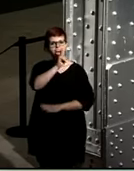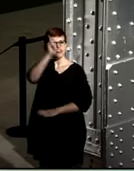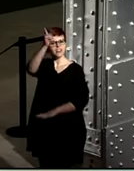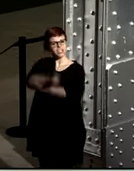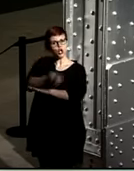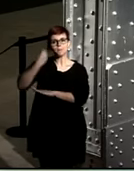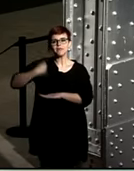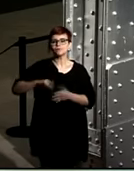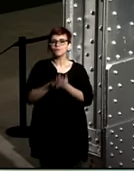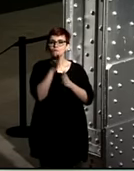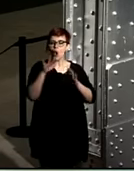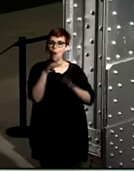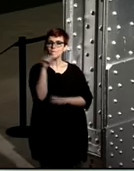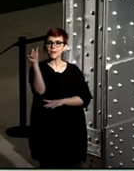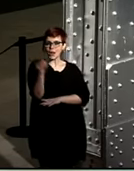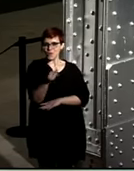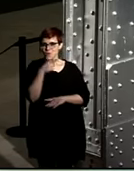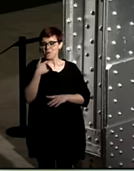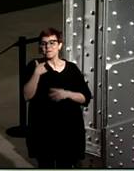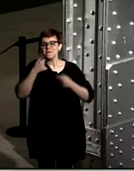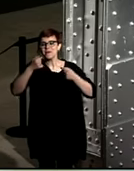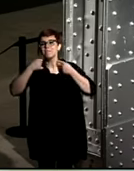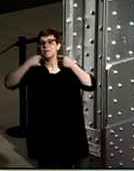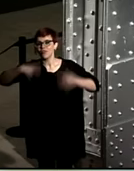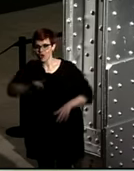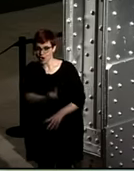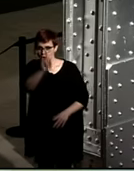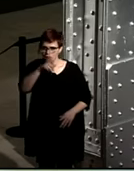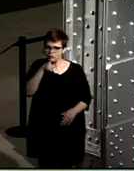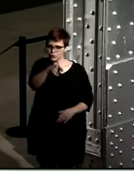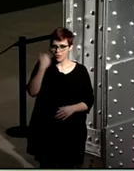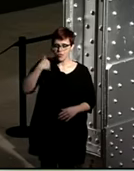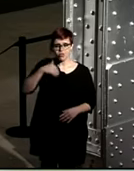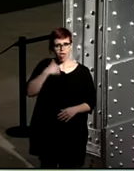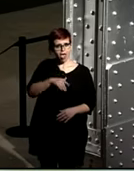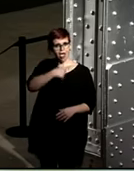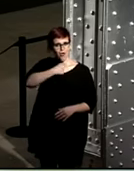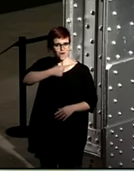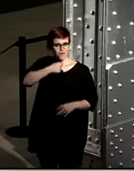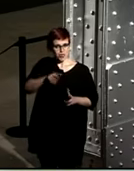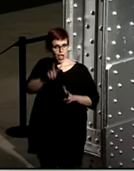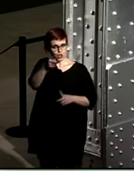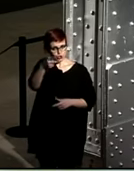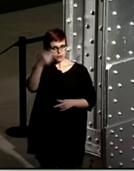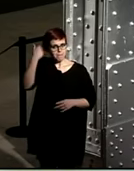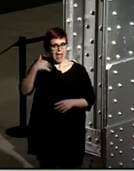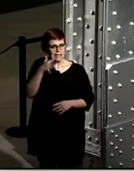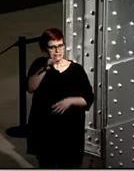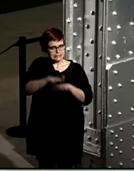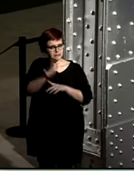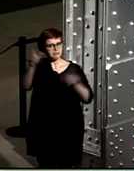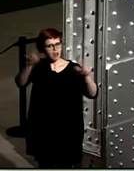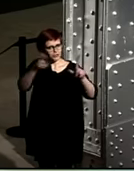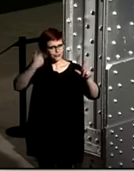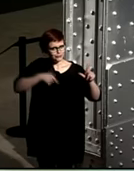Norte. Porque no es la primera. Tú has hecho otras dos comedias además, y además vienes de la tele. ¿Te va a pesar mucho que la